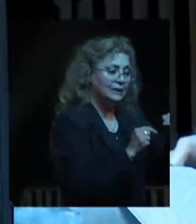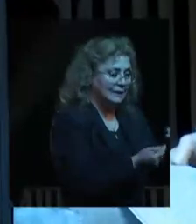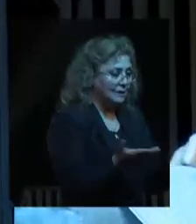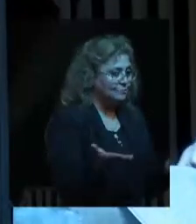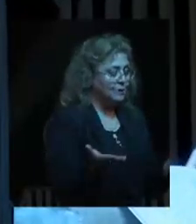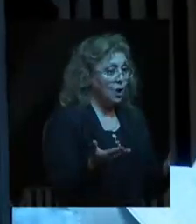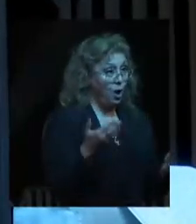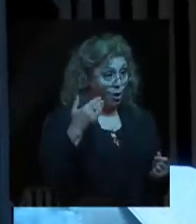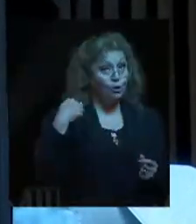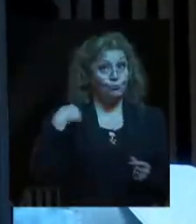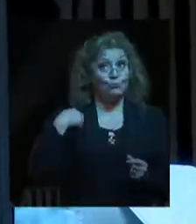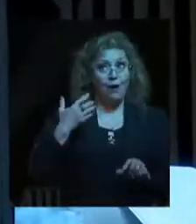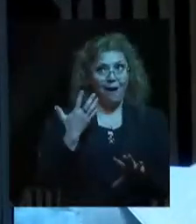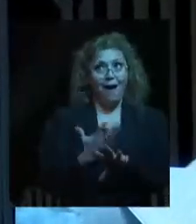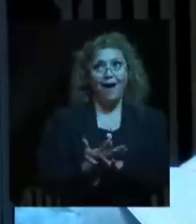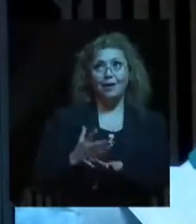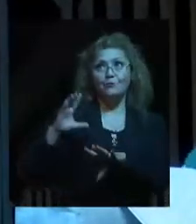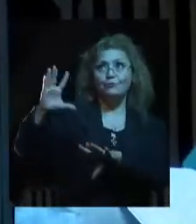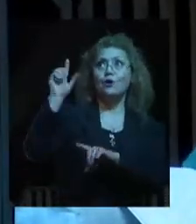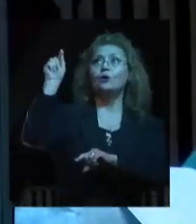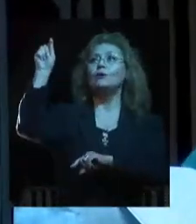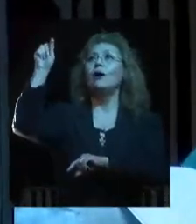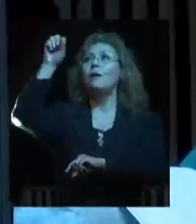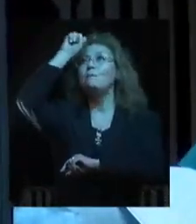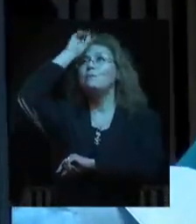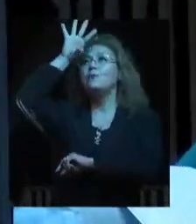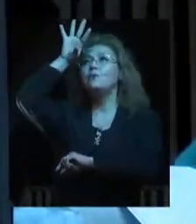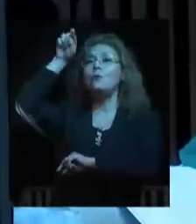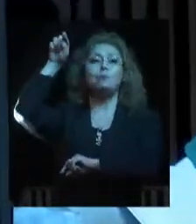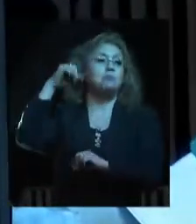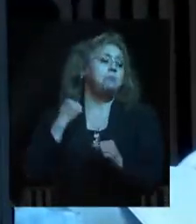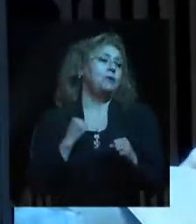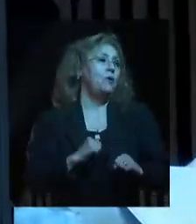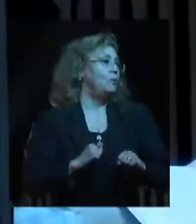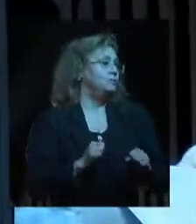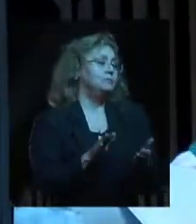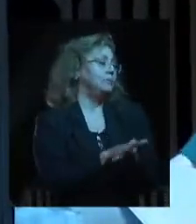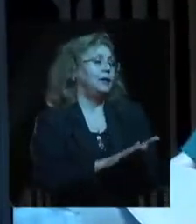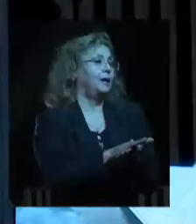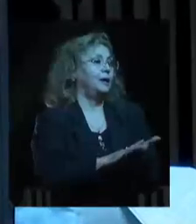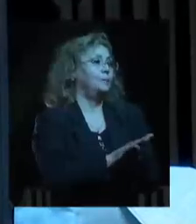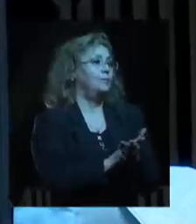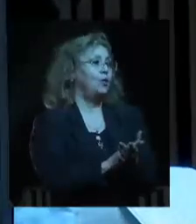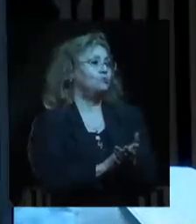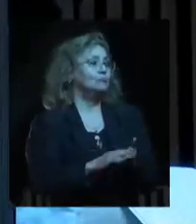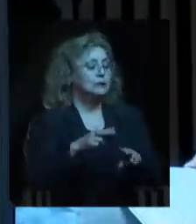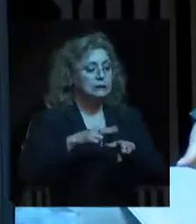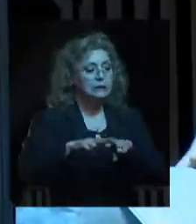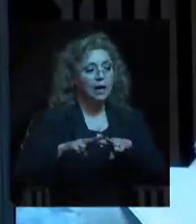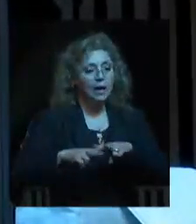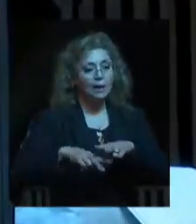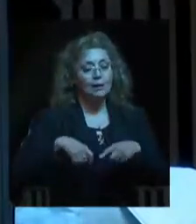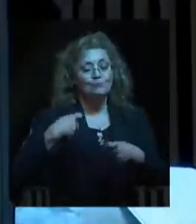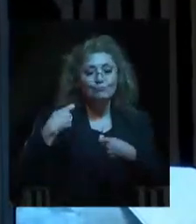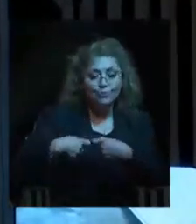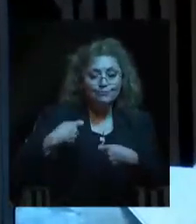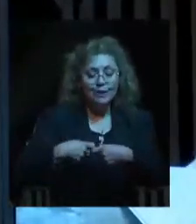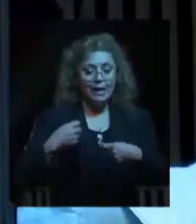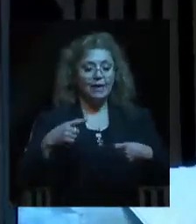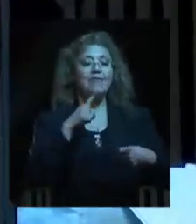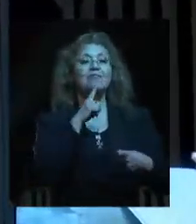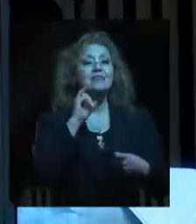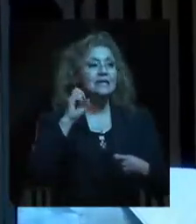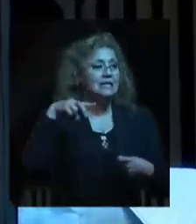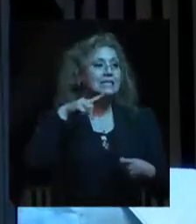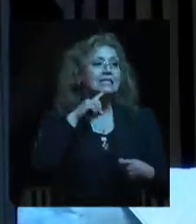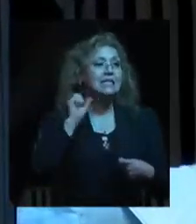un asteroide y puedo hacer minería ahí, yo puedo fabricar acero, titanio, no sé, todo lo que me sirva